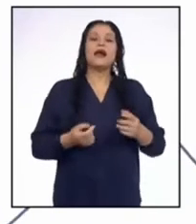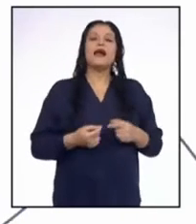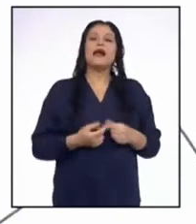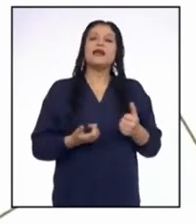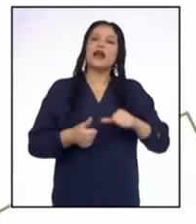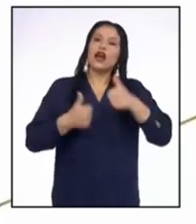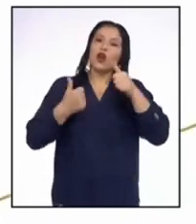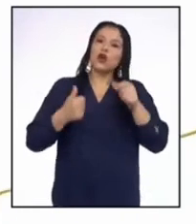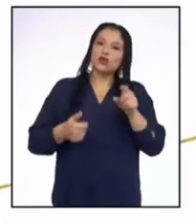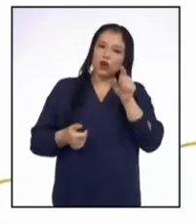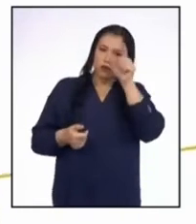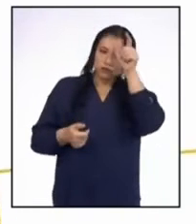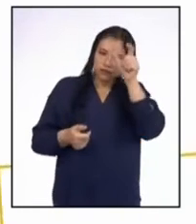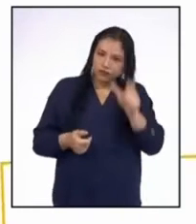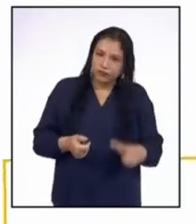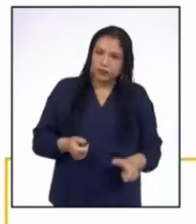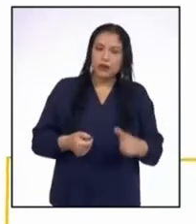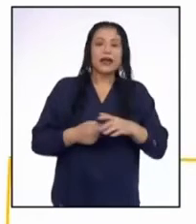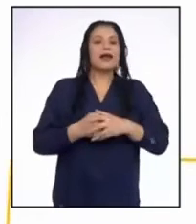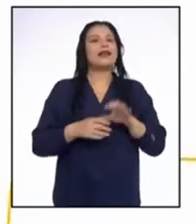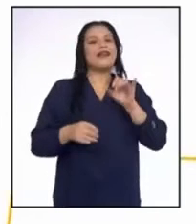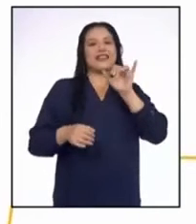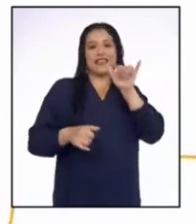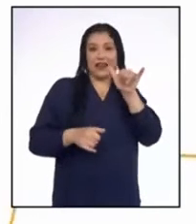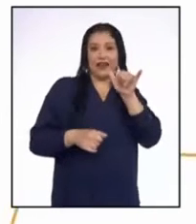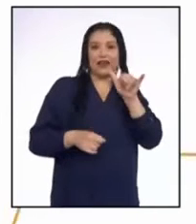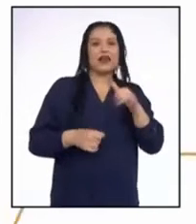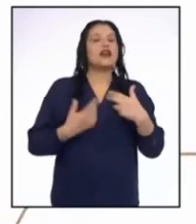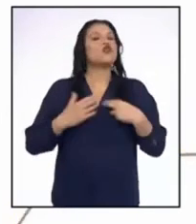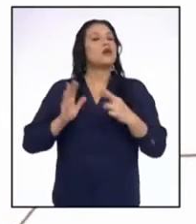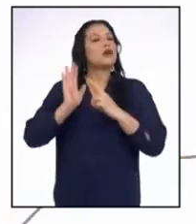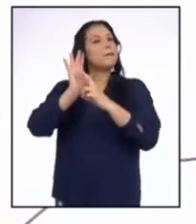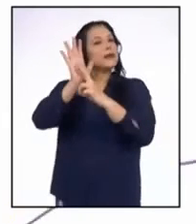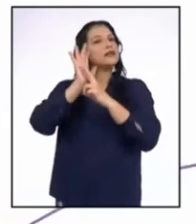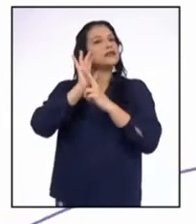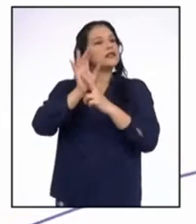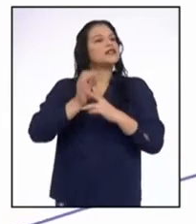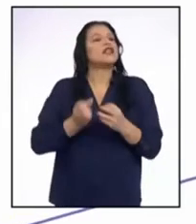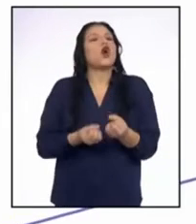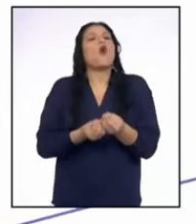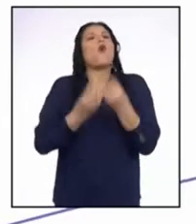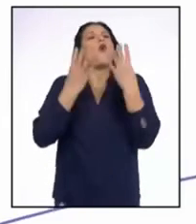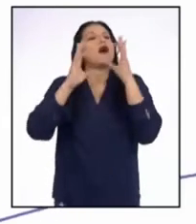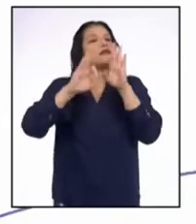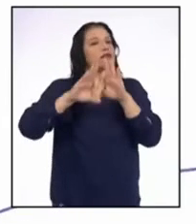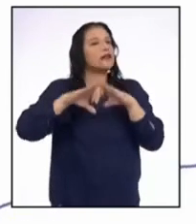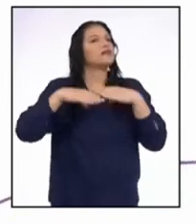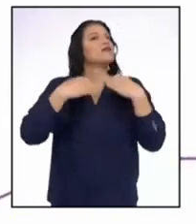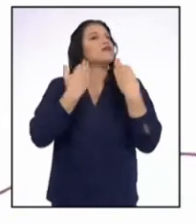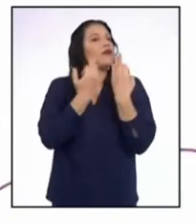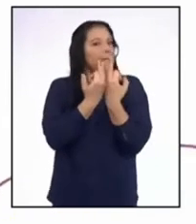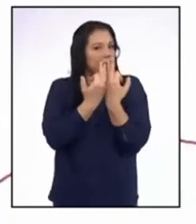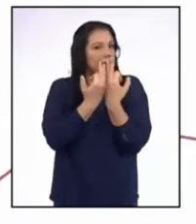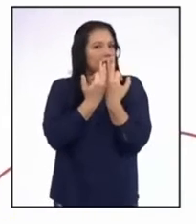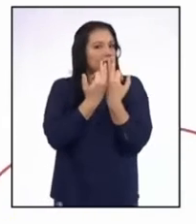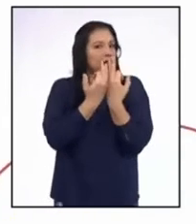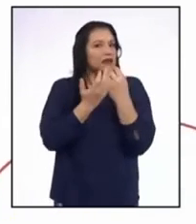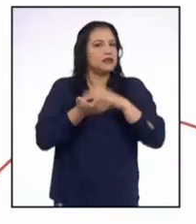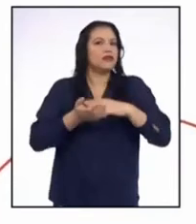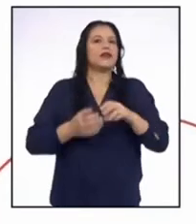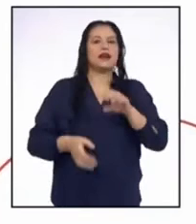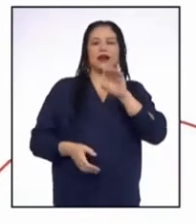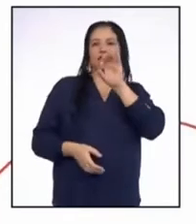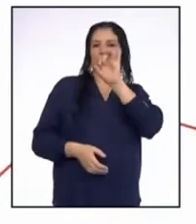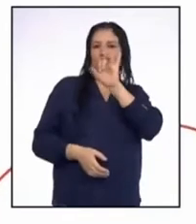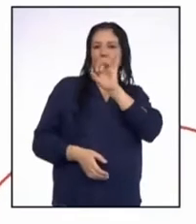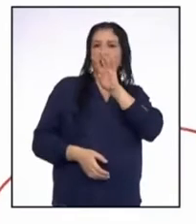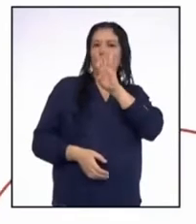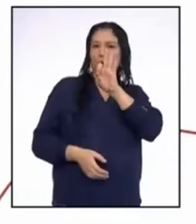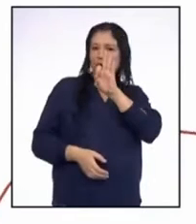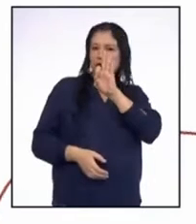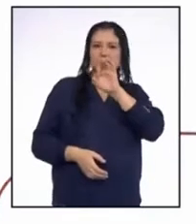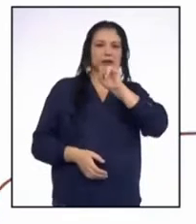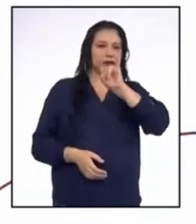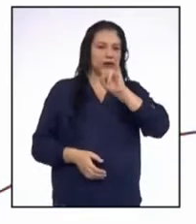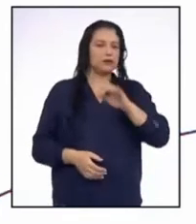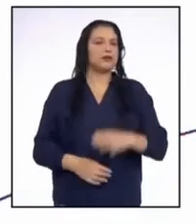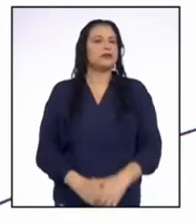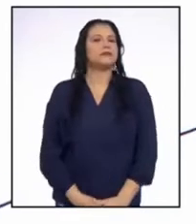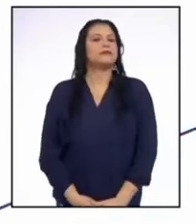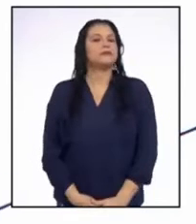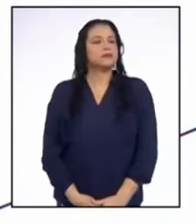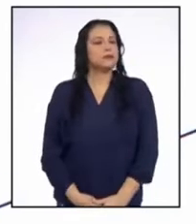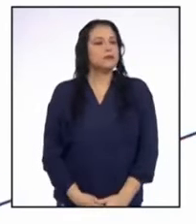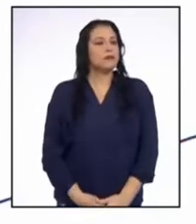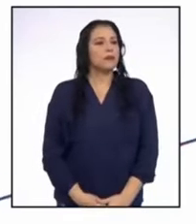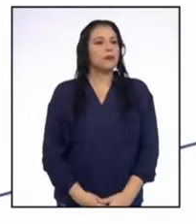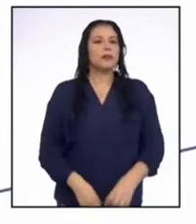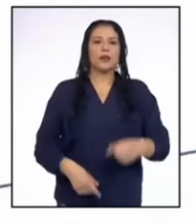las ordenadas, eje Y, representé la cantidad de familias que viene a ser la frecuencia absoluta.